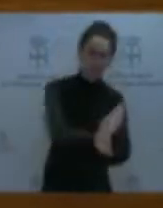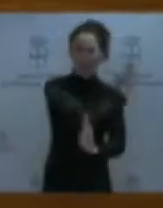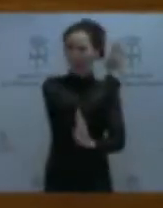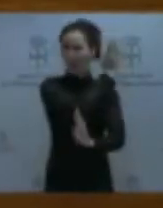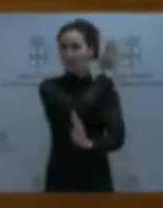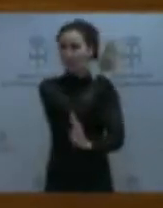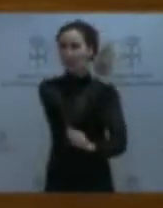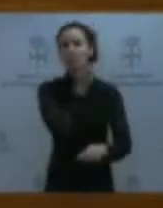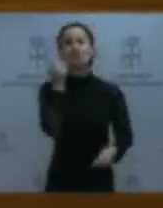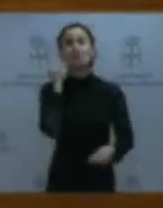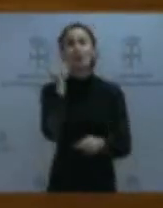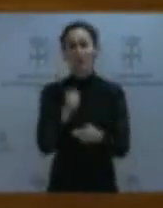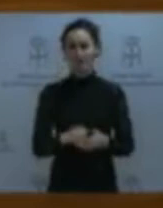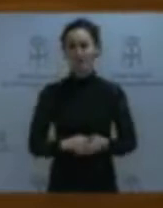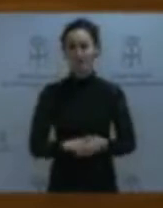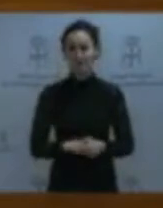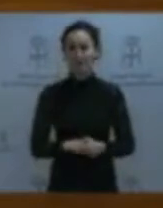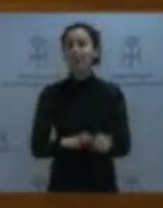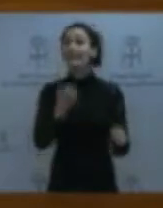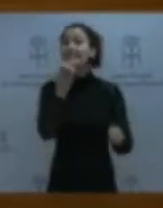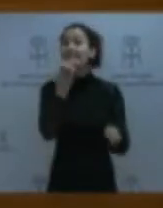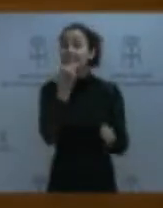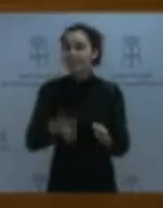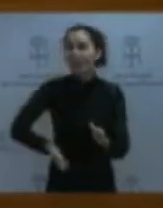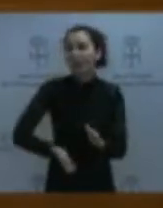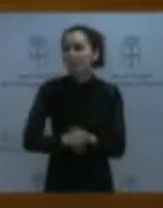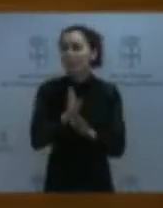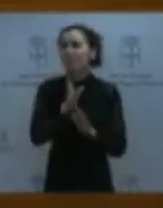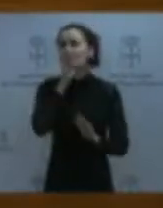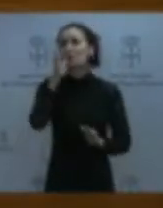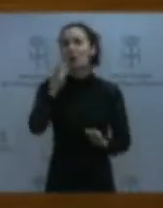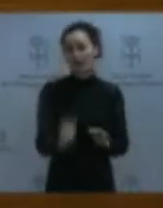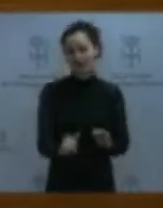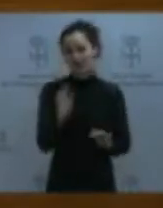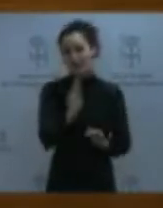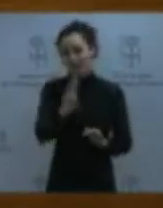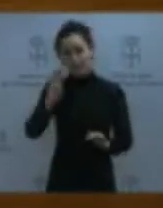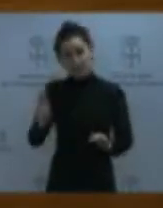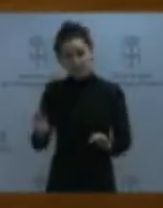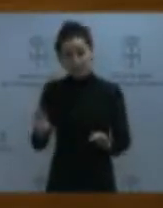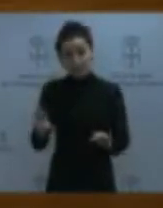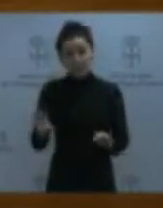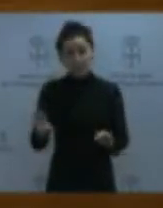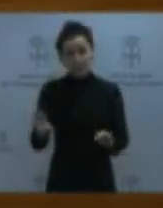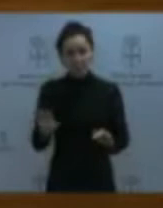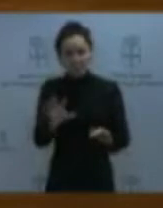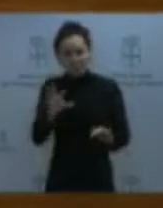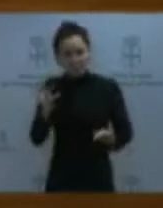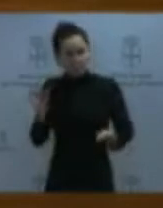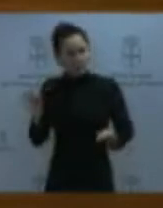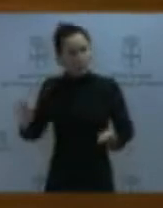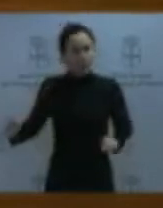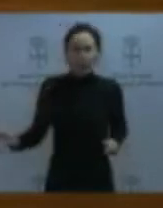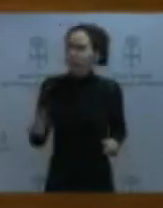se mantenía por la siguiente razón, que es que el Partido Popular no es en absoluto alternativa. Y esto es lo que